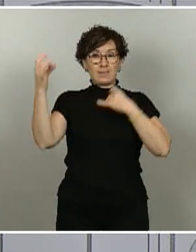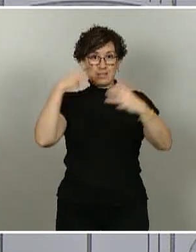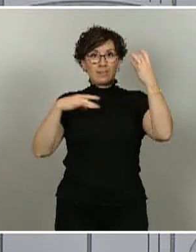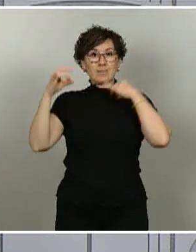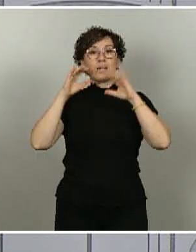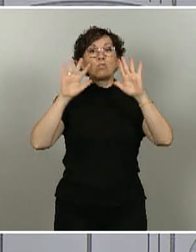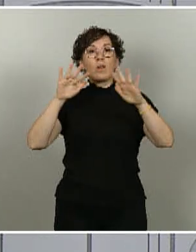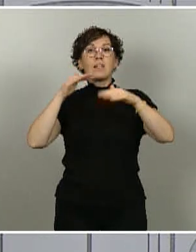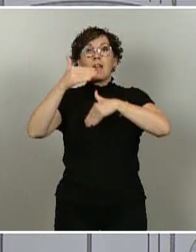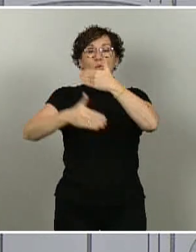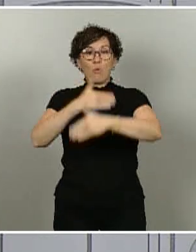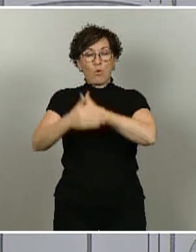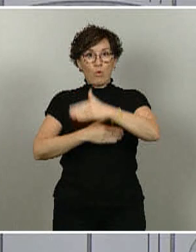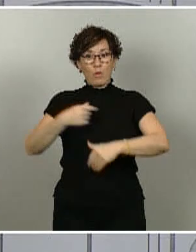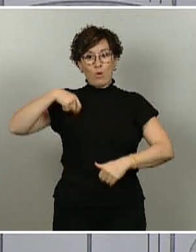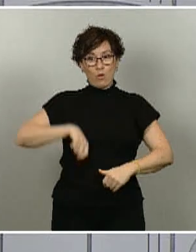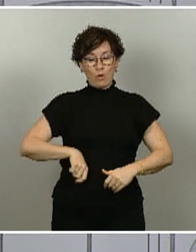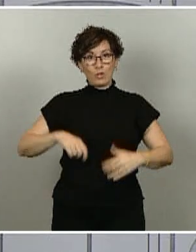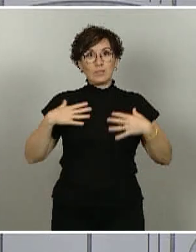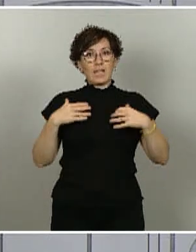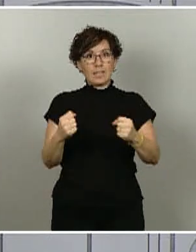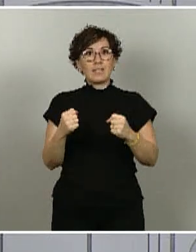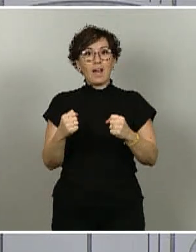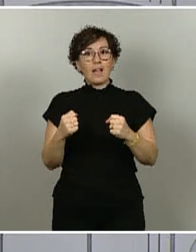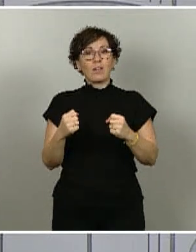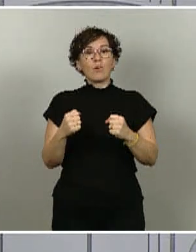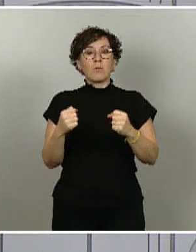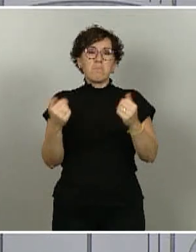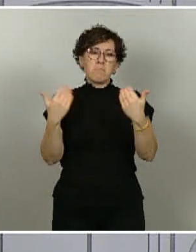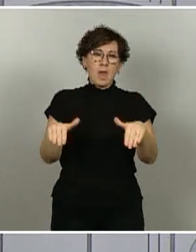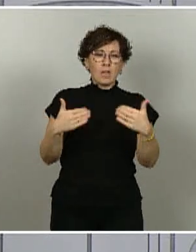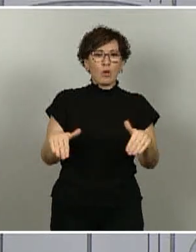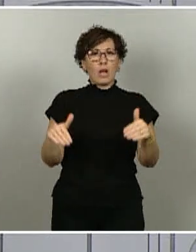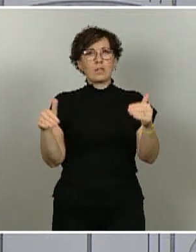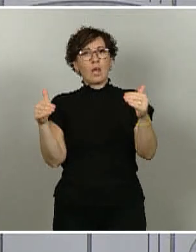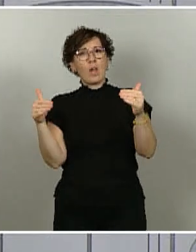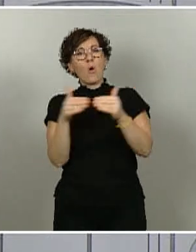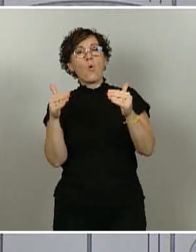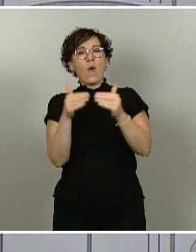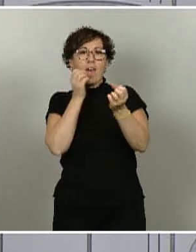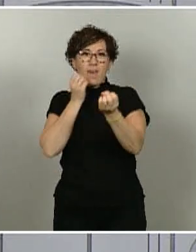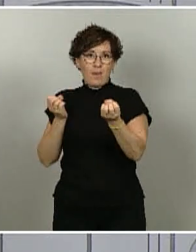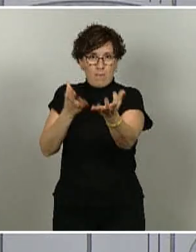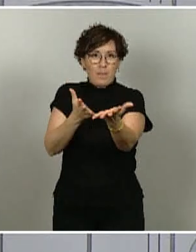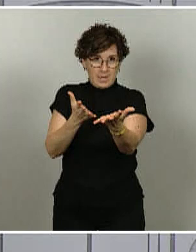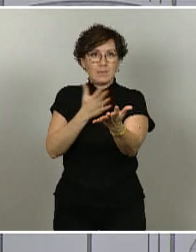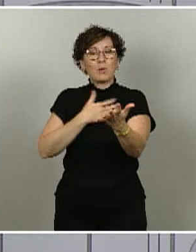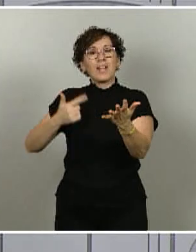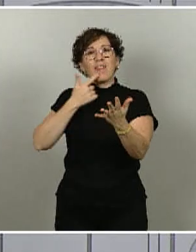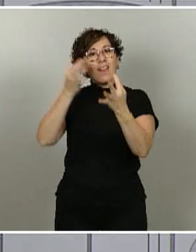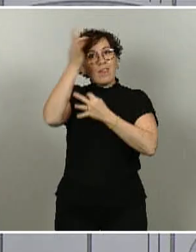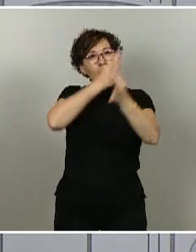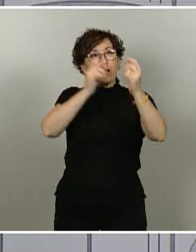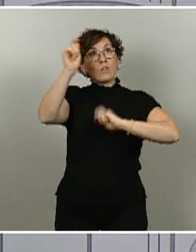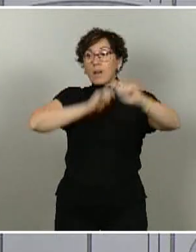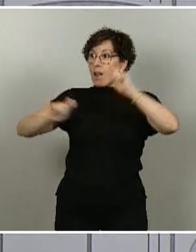infecciones resueltas se las daremos el miércoles o el jueves, pero sí al final de la semana, después de haber tenido tiempo para analizar los datos que nos lleguen